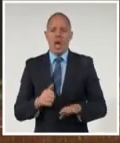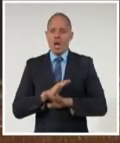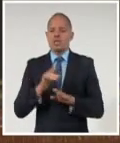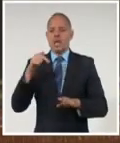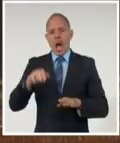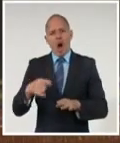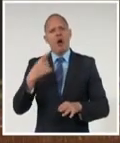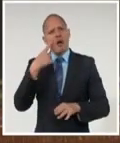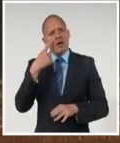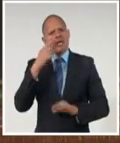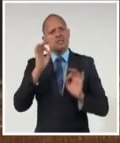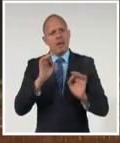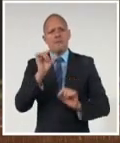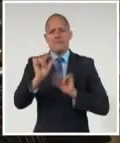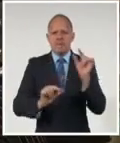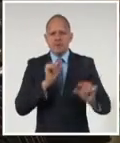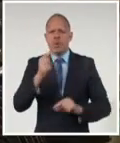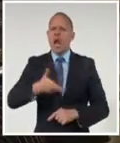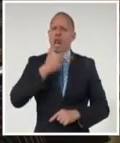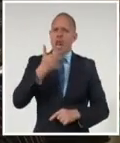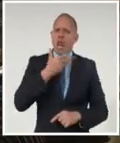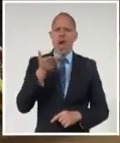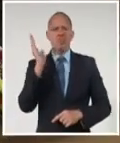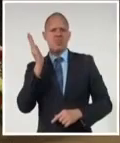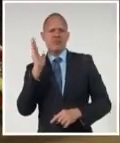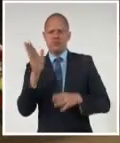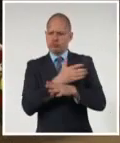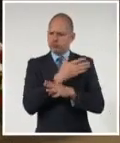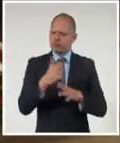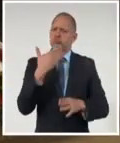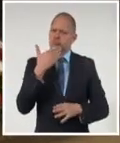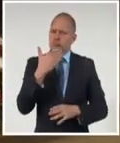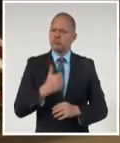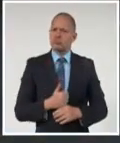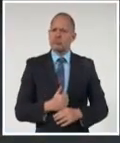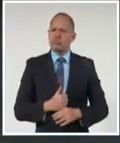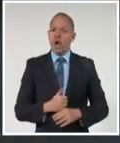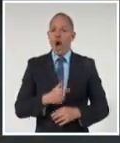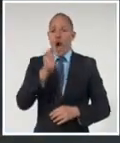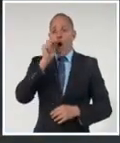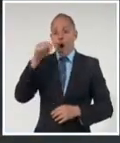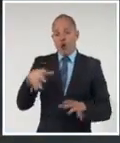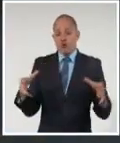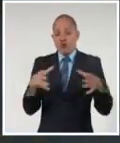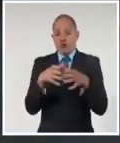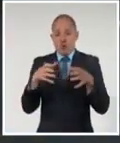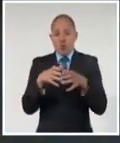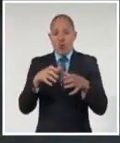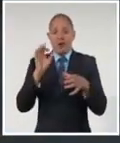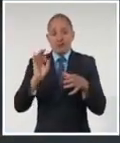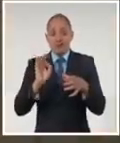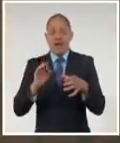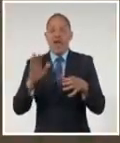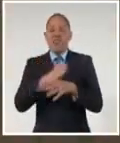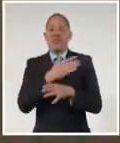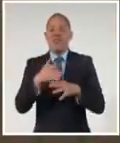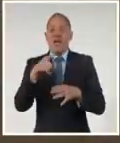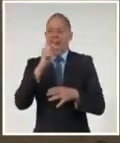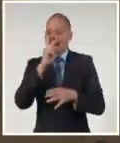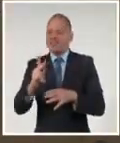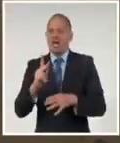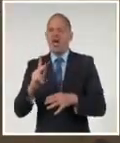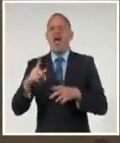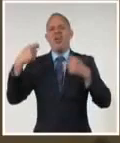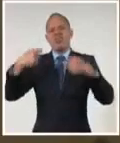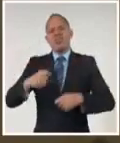conferencistas, ponentes y participantes en general. Posteriormente, el presidente de la Sociedad Cubana de Derecho Civil y de Familia de la